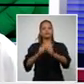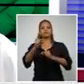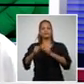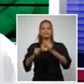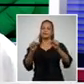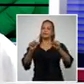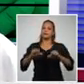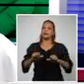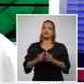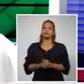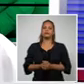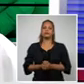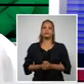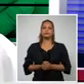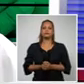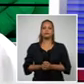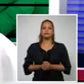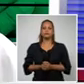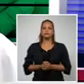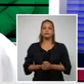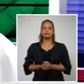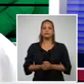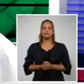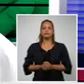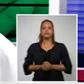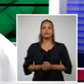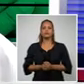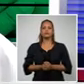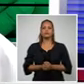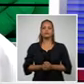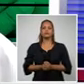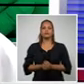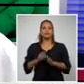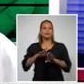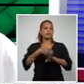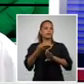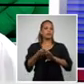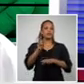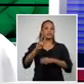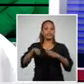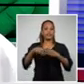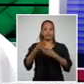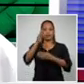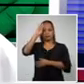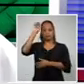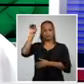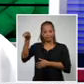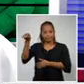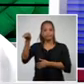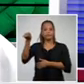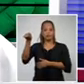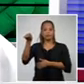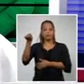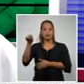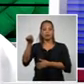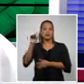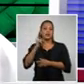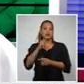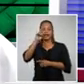y realmente después de una estadía de 3 días en el hospital, una parte de ellos en terapia